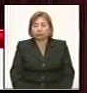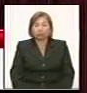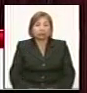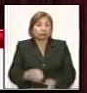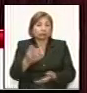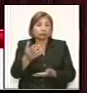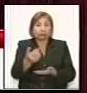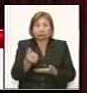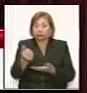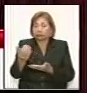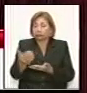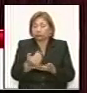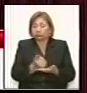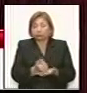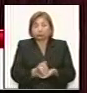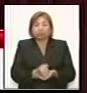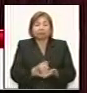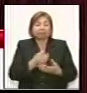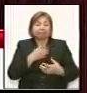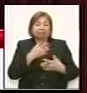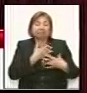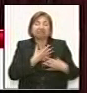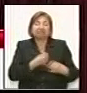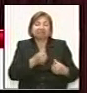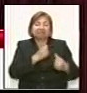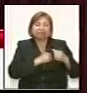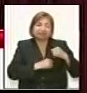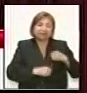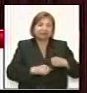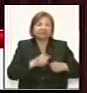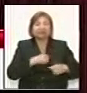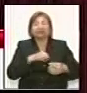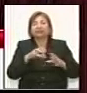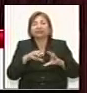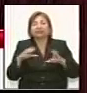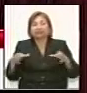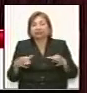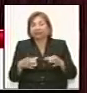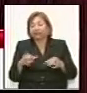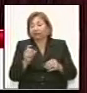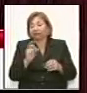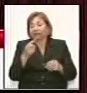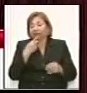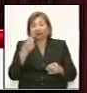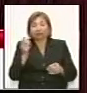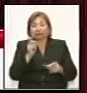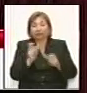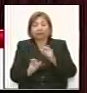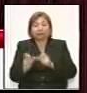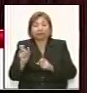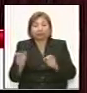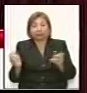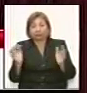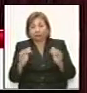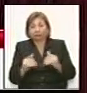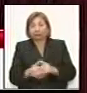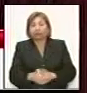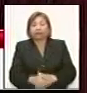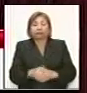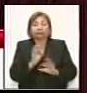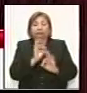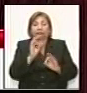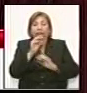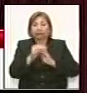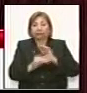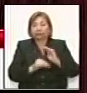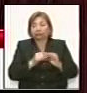recogidas del resentimiento del pueblo hacia el Congreso, porque los congresos no son populares en ninguna parte del